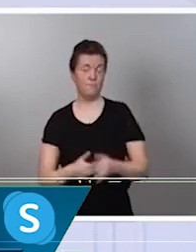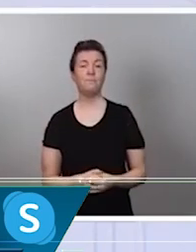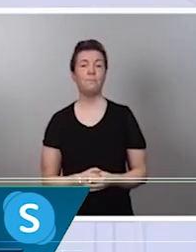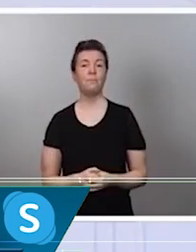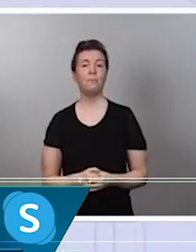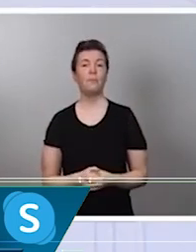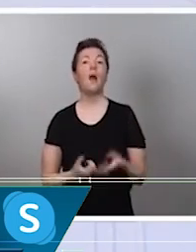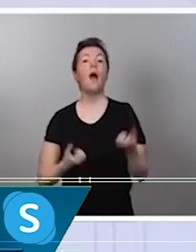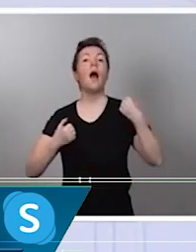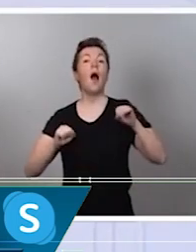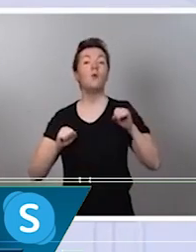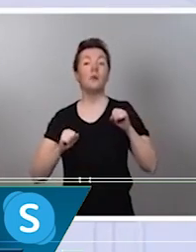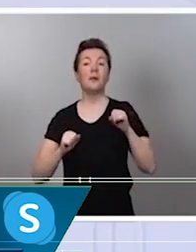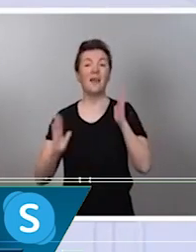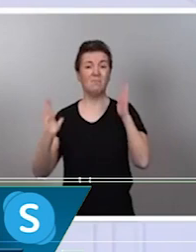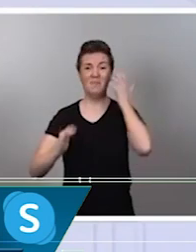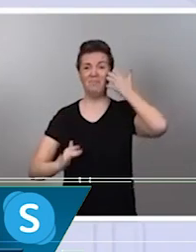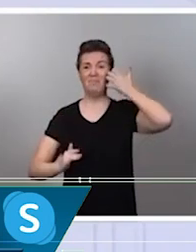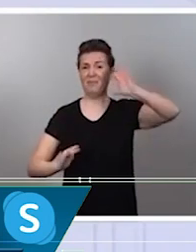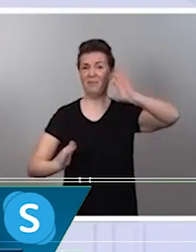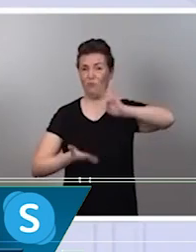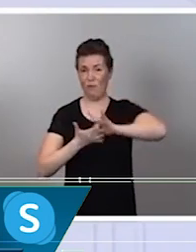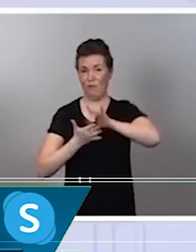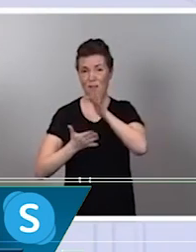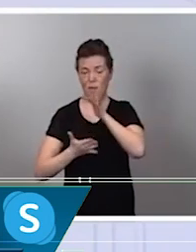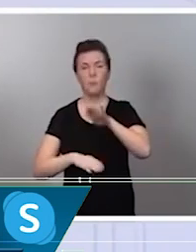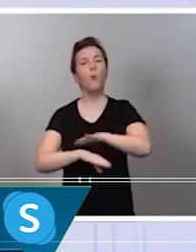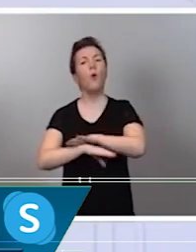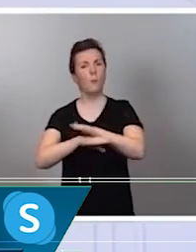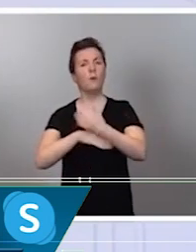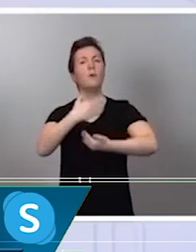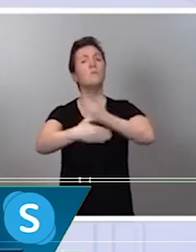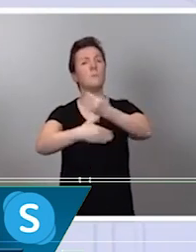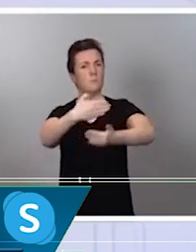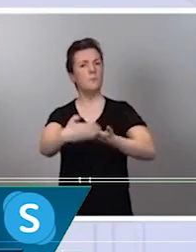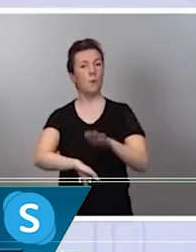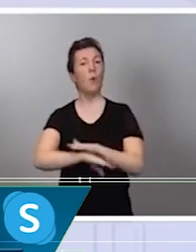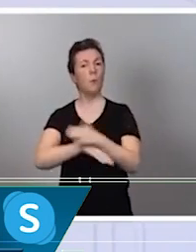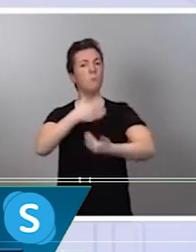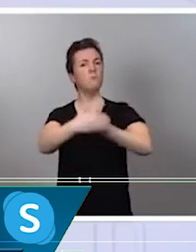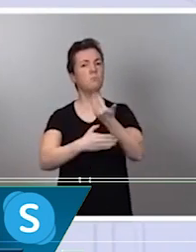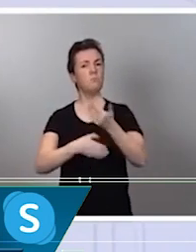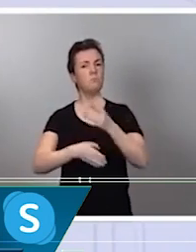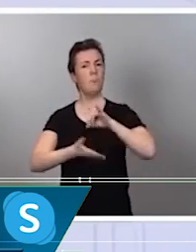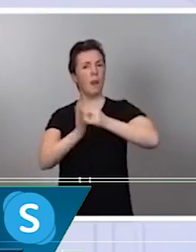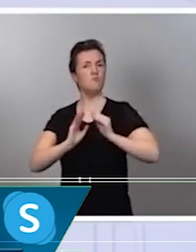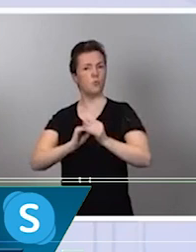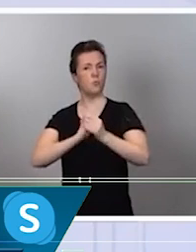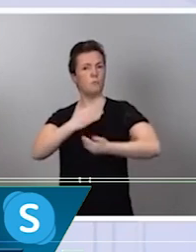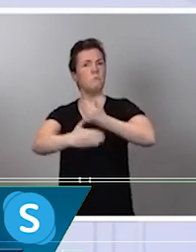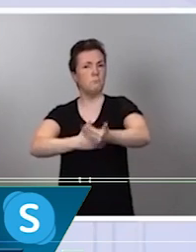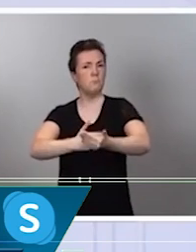Sánchez, el gran faraón? ¿Solamente son beneficios extraordinarios e ilegítimos aquellos que considera Pedro Sánchez? ¿Los demás no tenemos derecho a